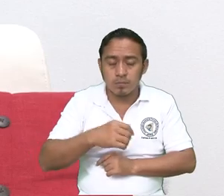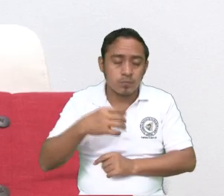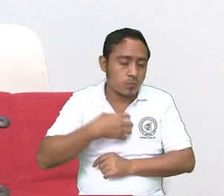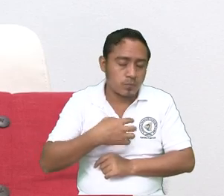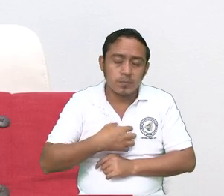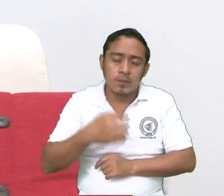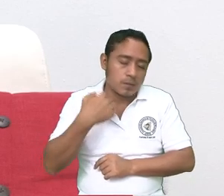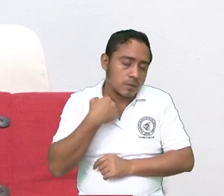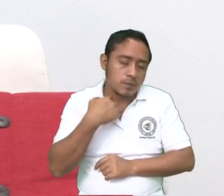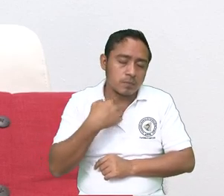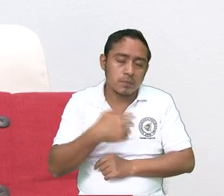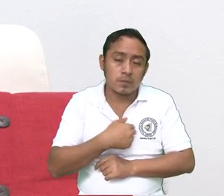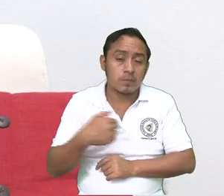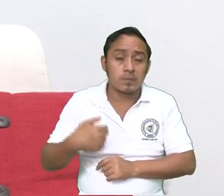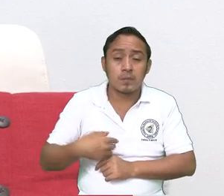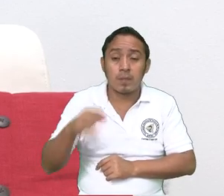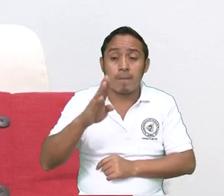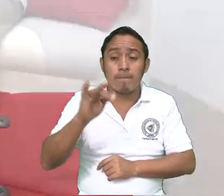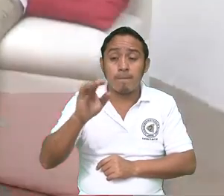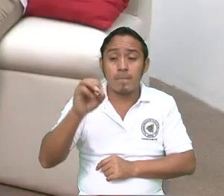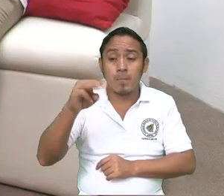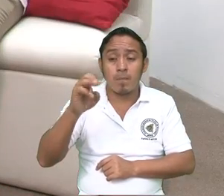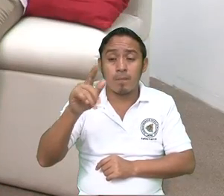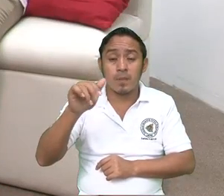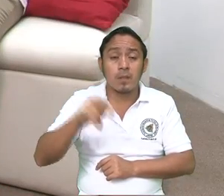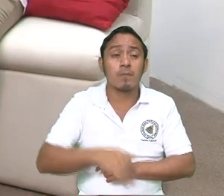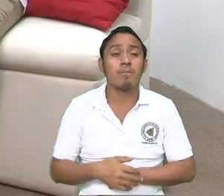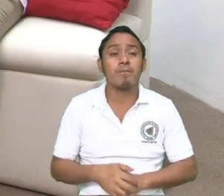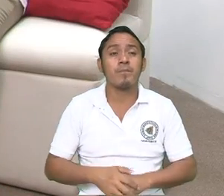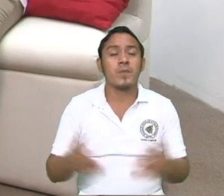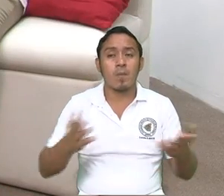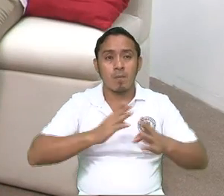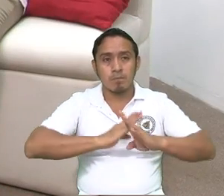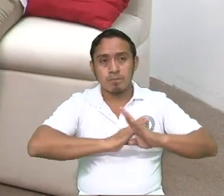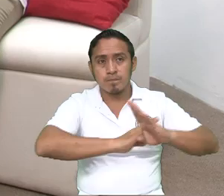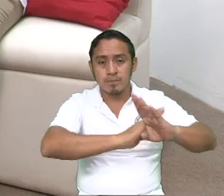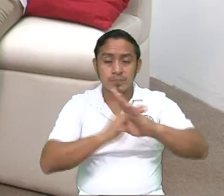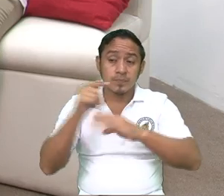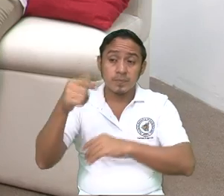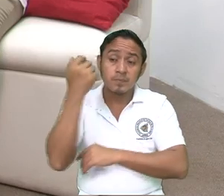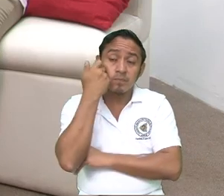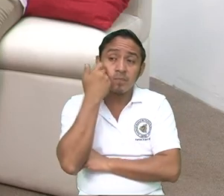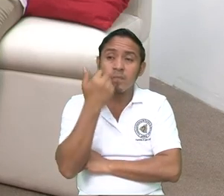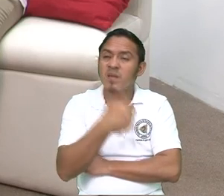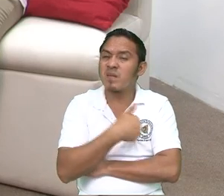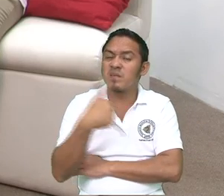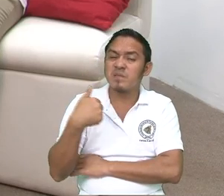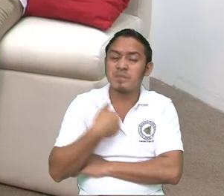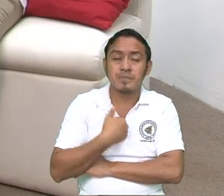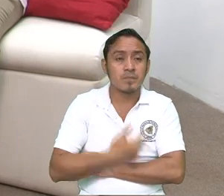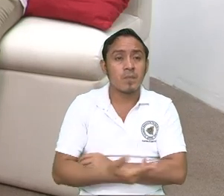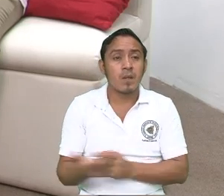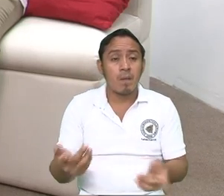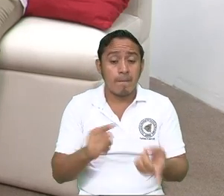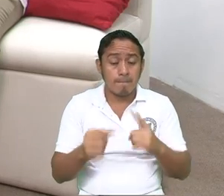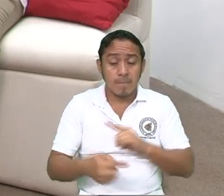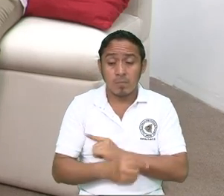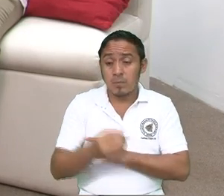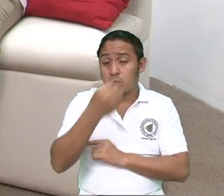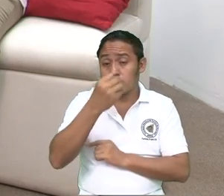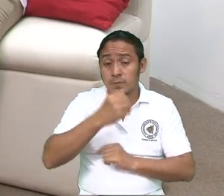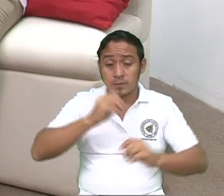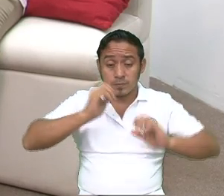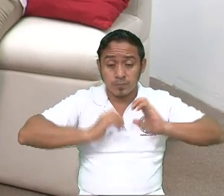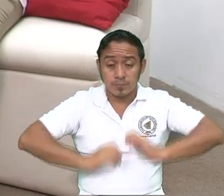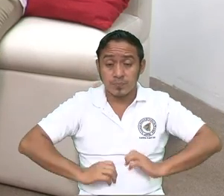nos da mucha información para prevenir doctor la aparición de la enfermedad que podemos hacer algún cambio en nuestra dieta en